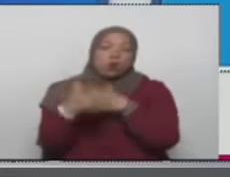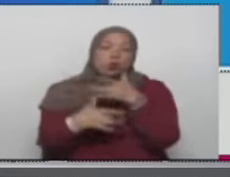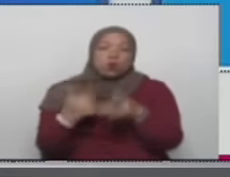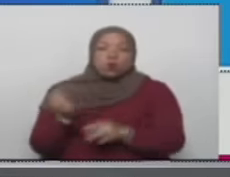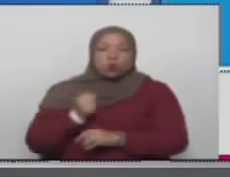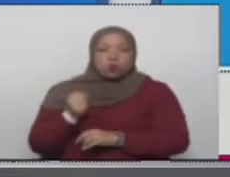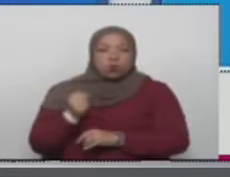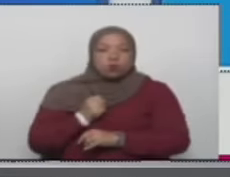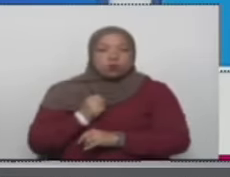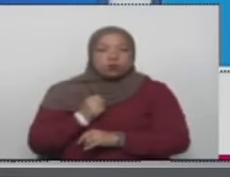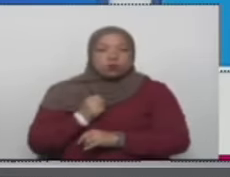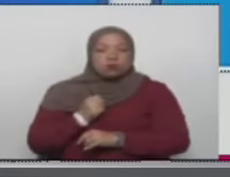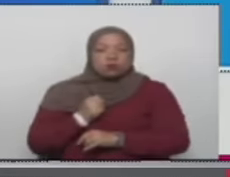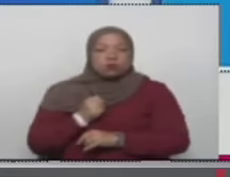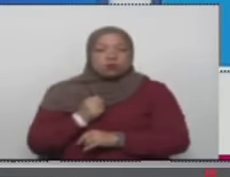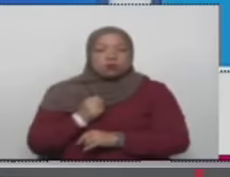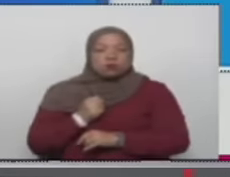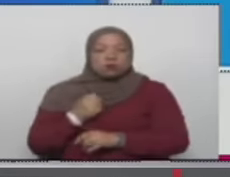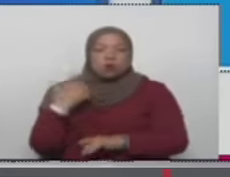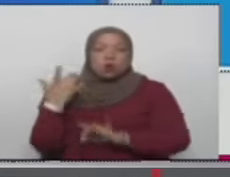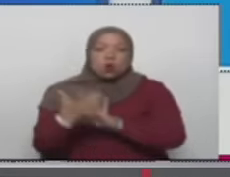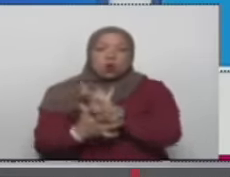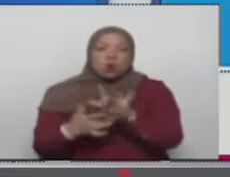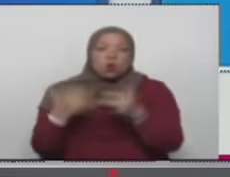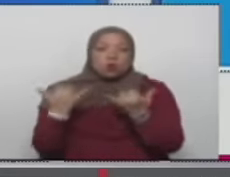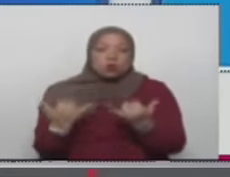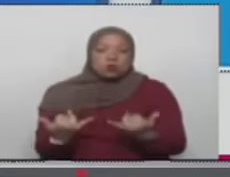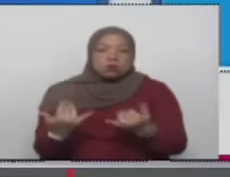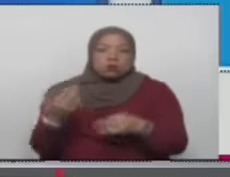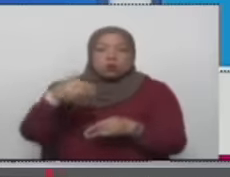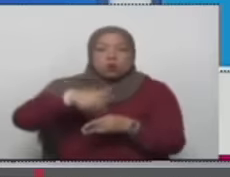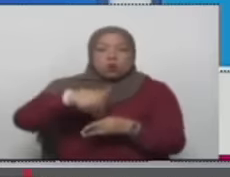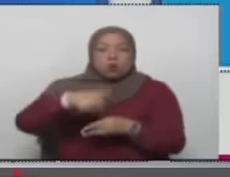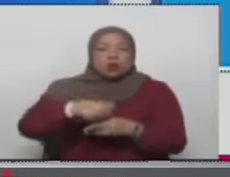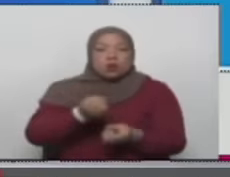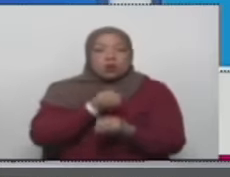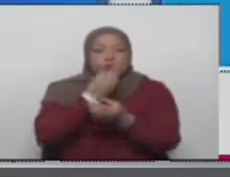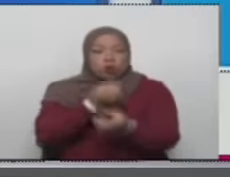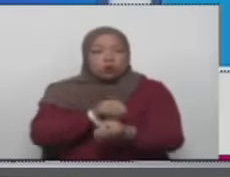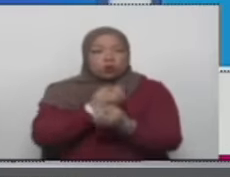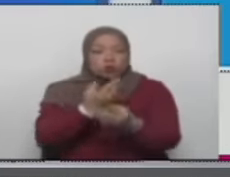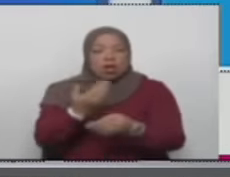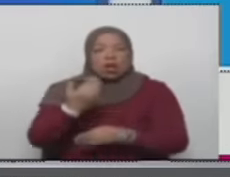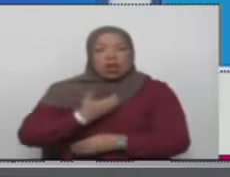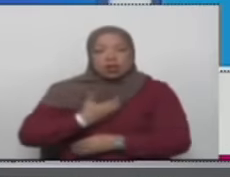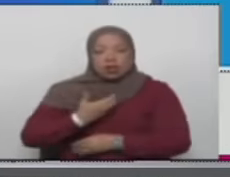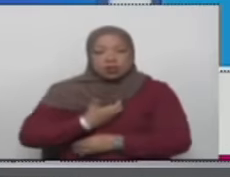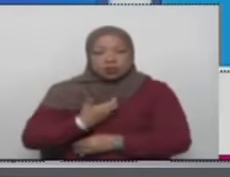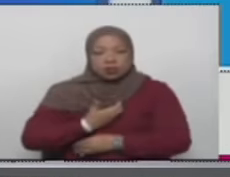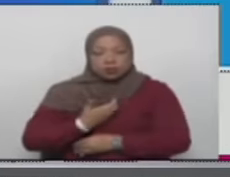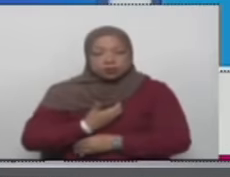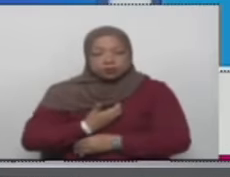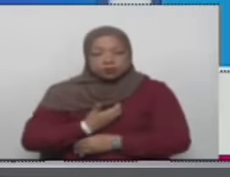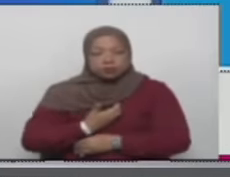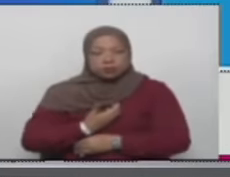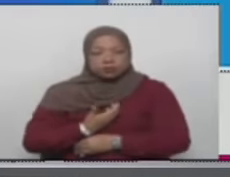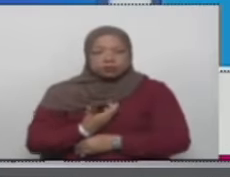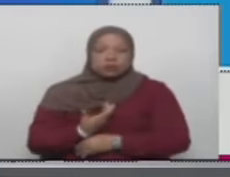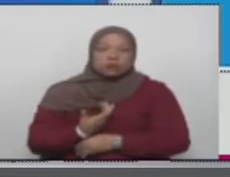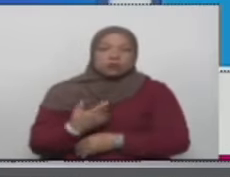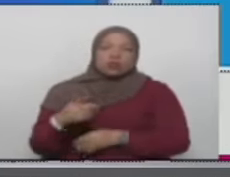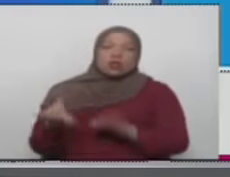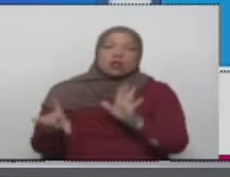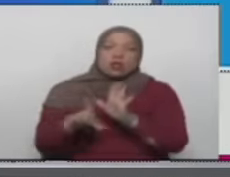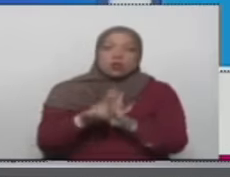cualquier conflicto, sea por una elección de un concejal, un alcalde, un legislador